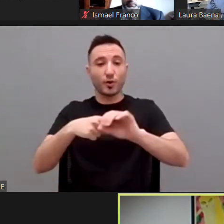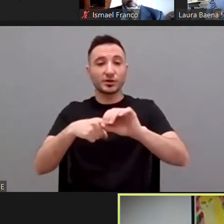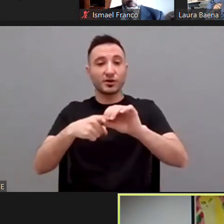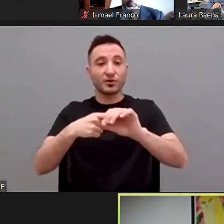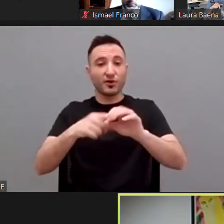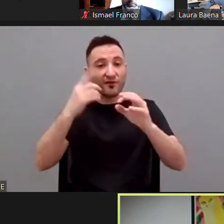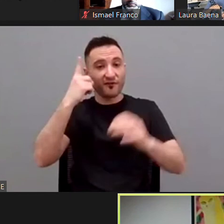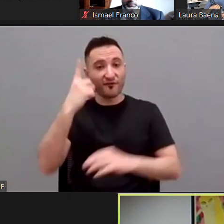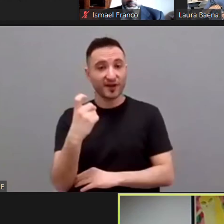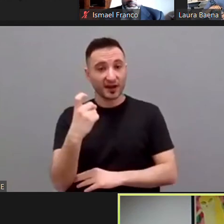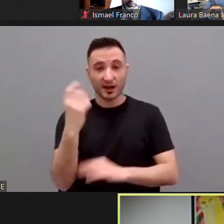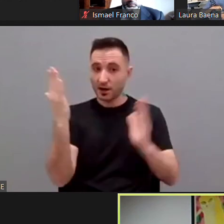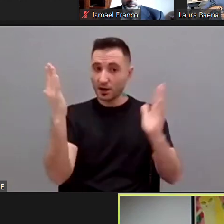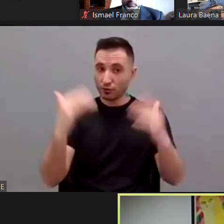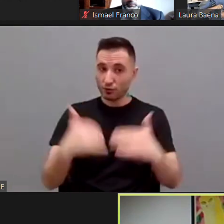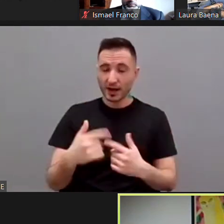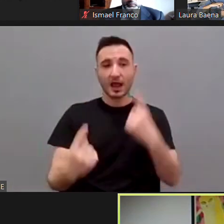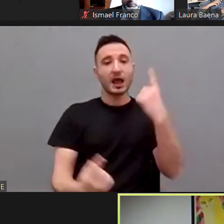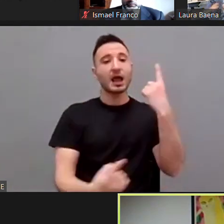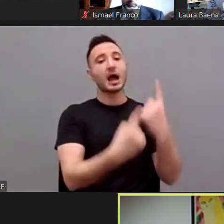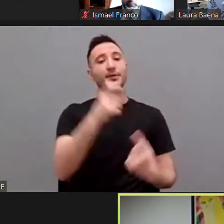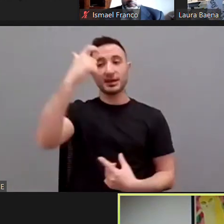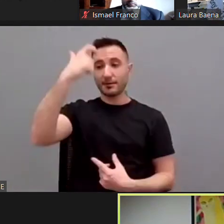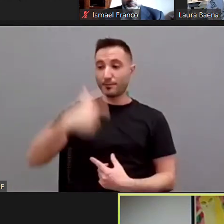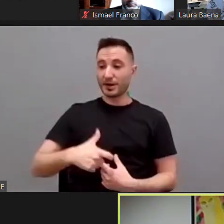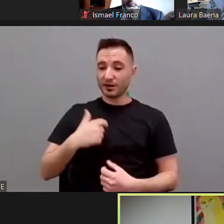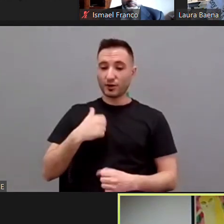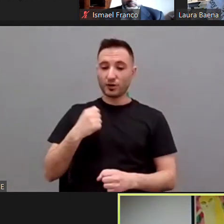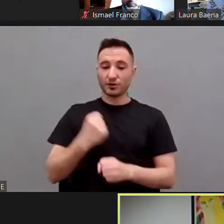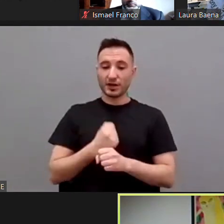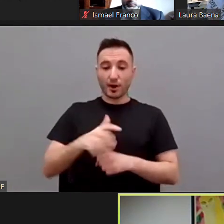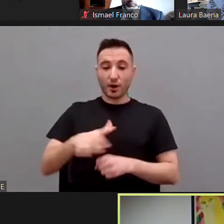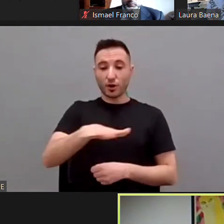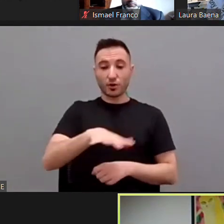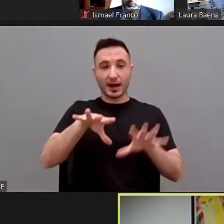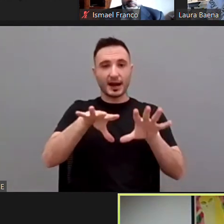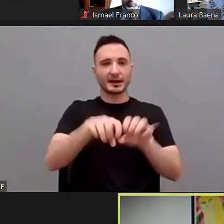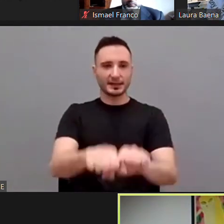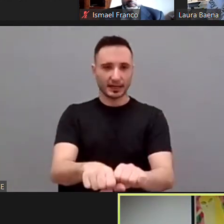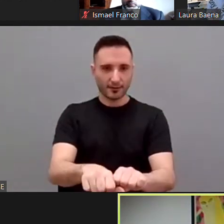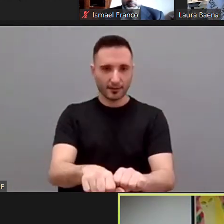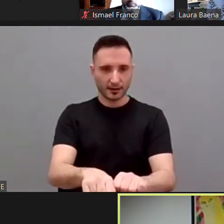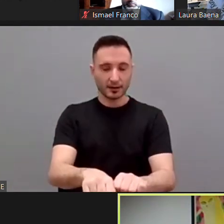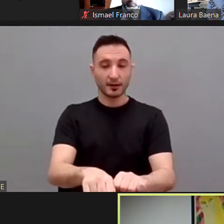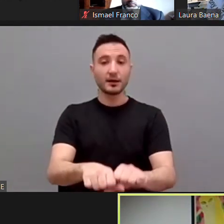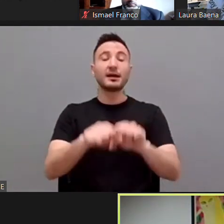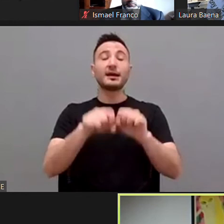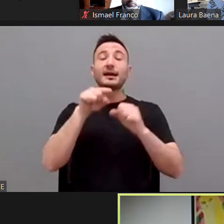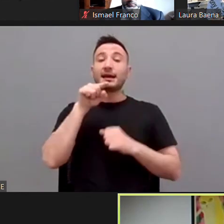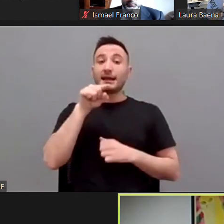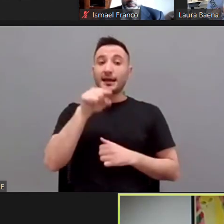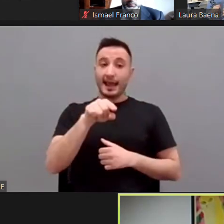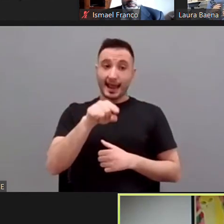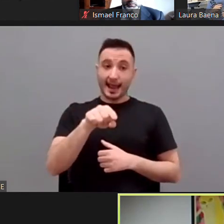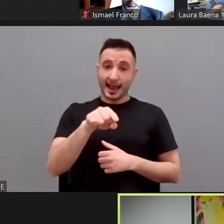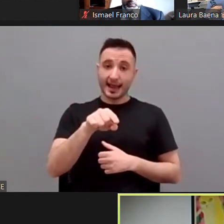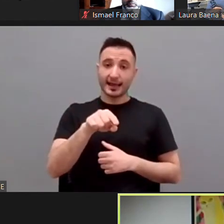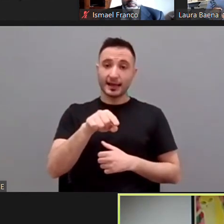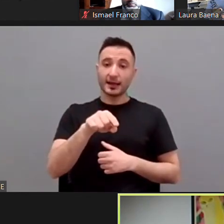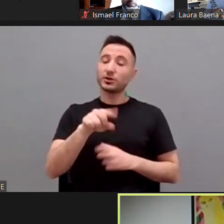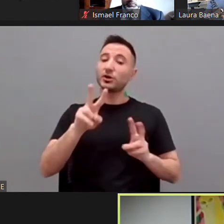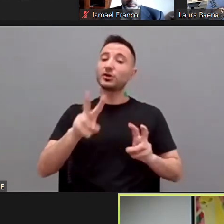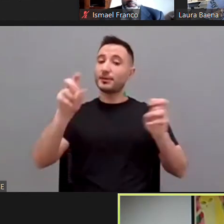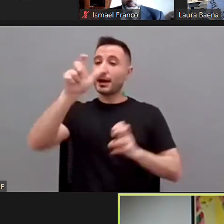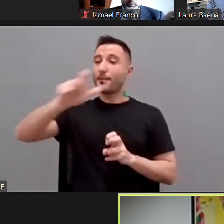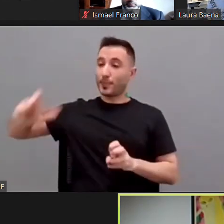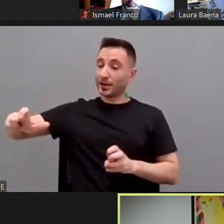tiene incluso a veces que reservar dónde va a trabajar ese día, ¿no? Entonces, esto en relación con las personas con discapacidad hay